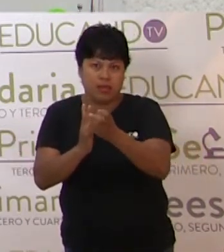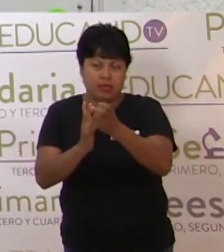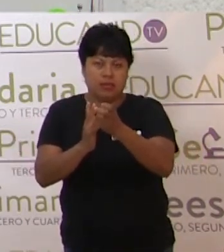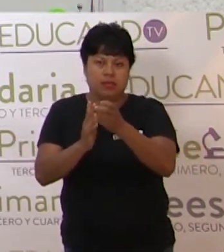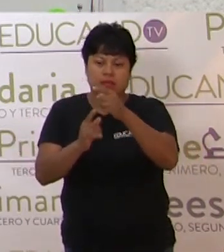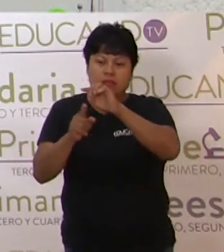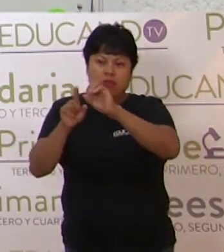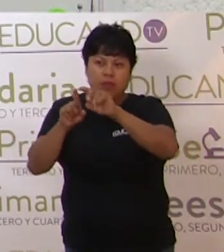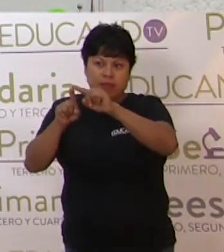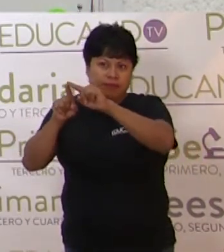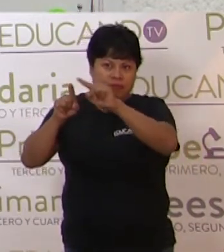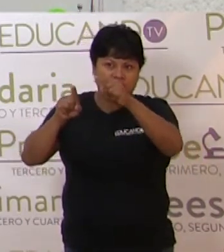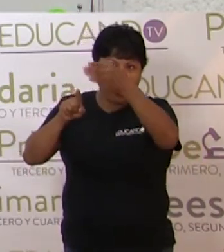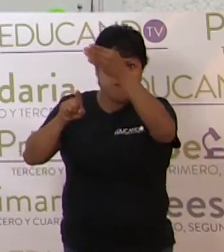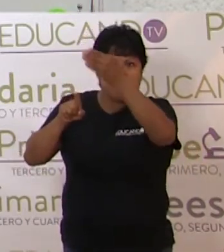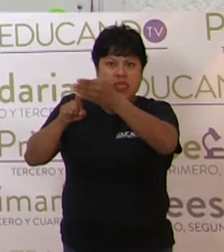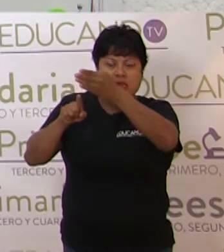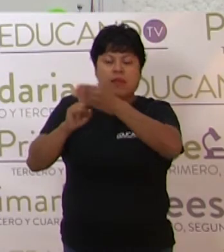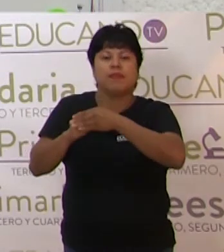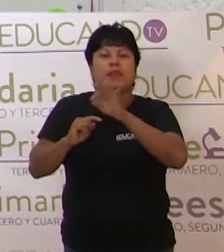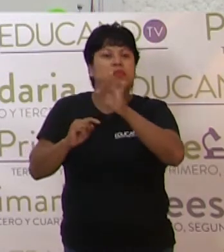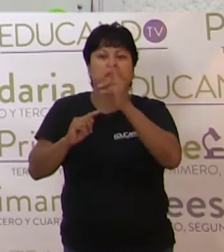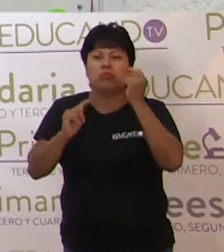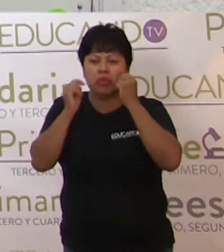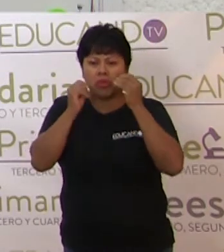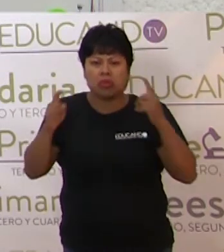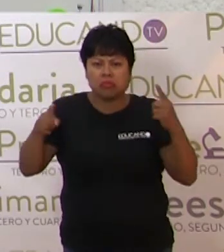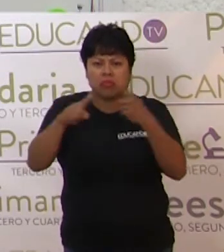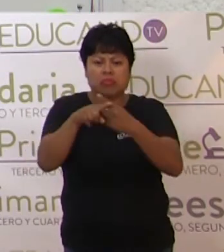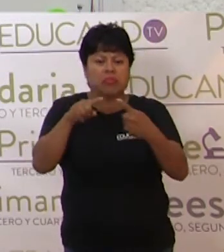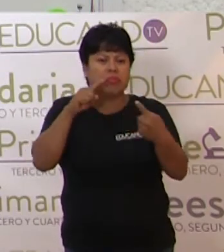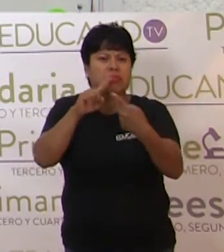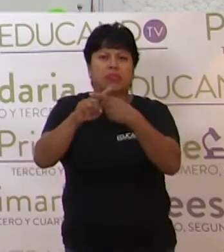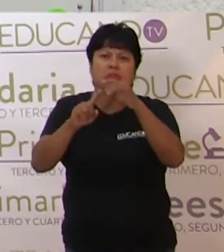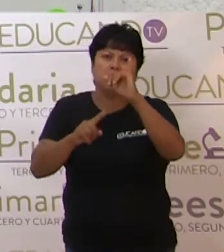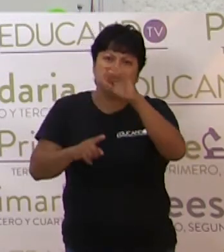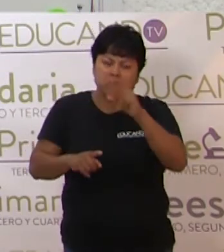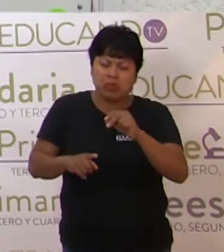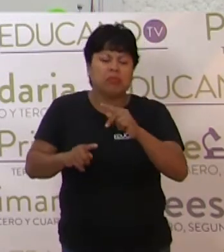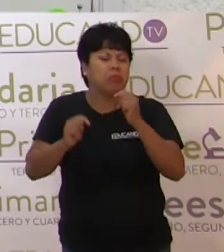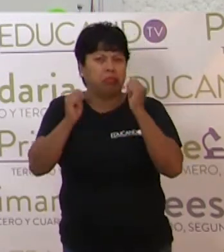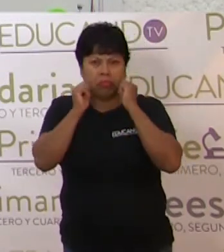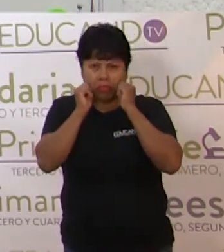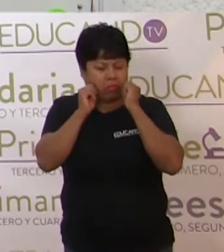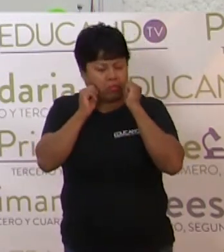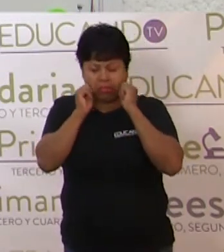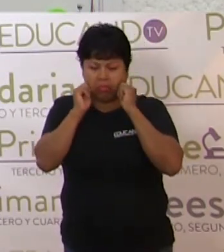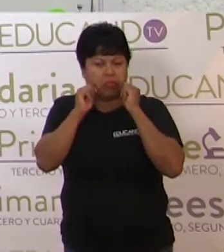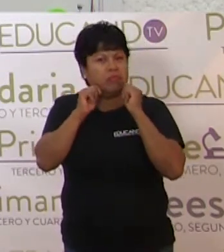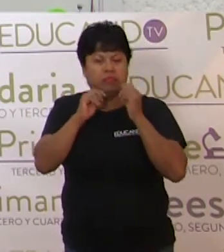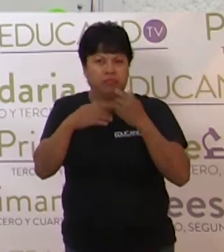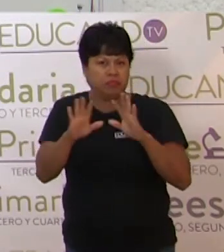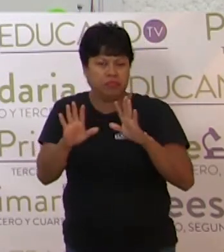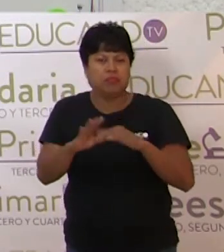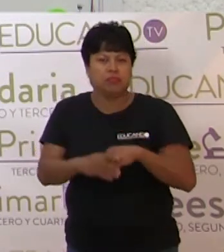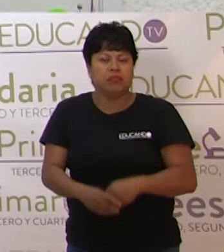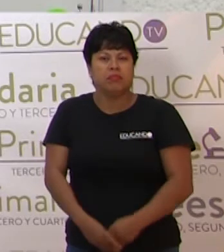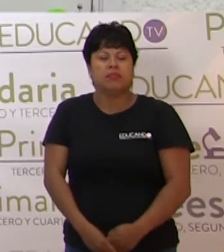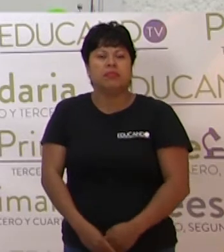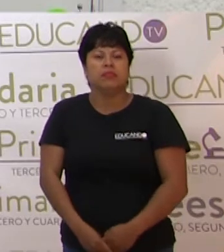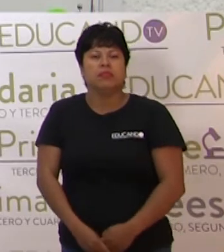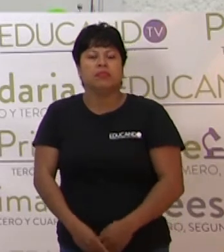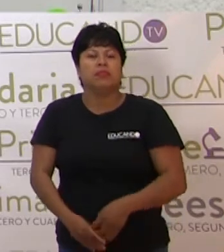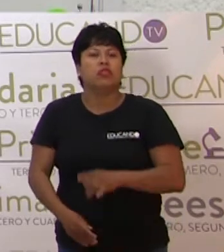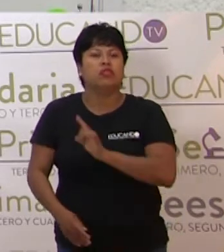importar si toca los vértices a veces si observan en el ejemplo que no importa en realidad si tocan los vértices